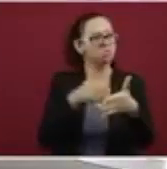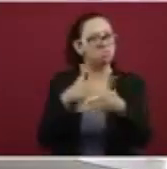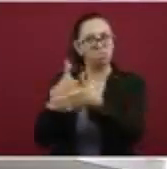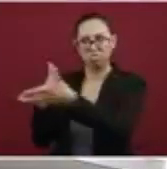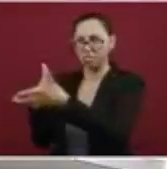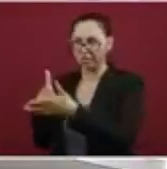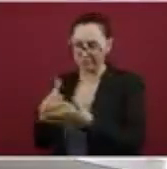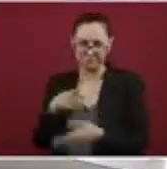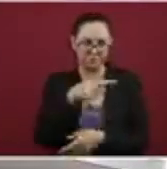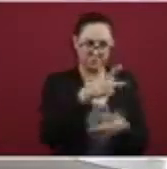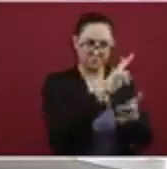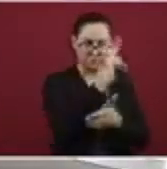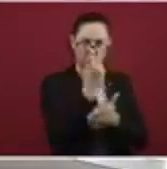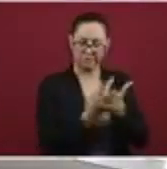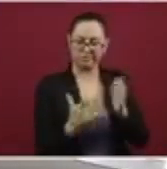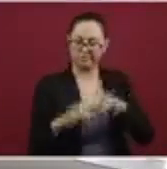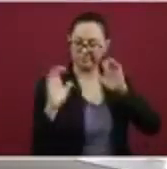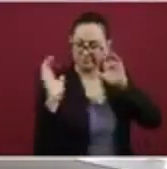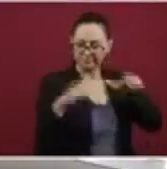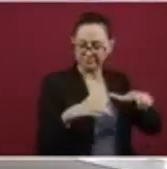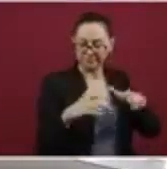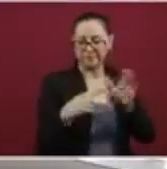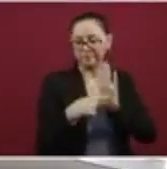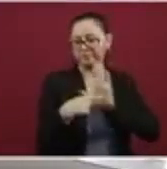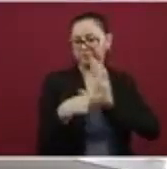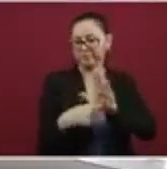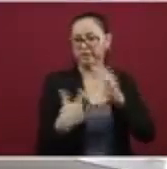que con estas cifras, pues estamos